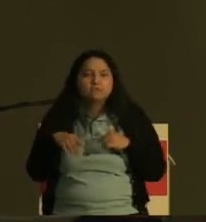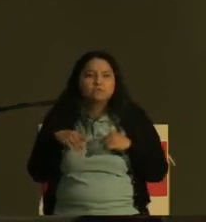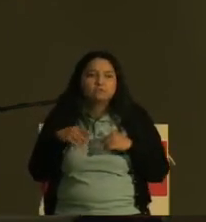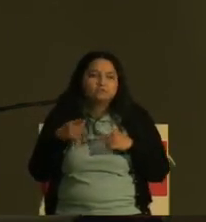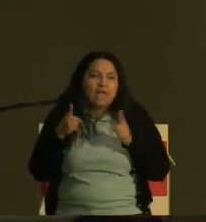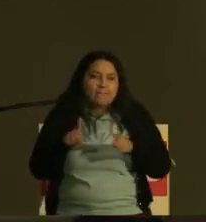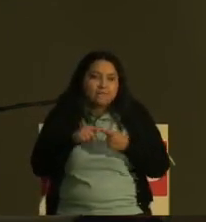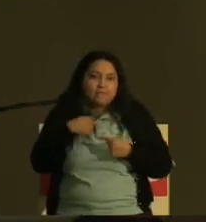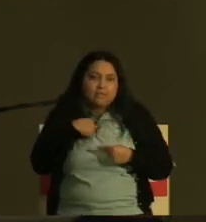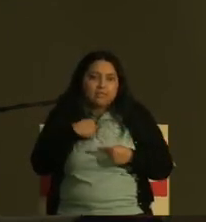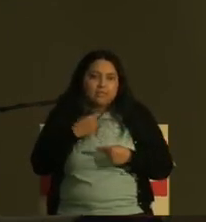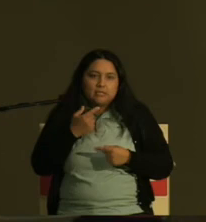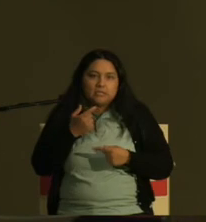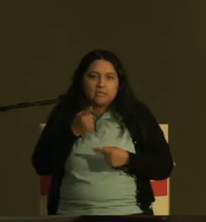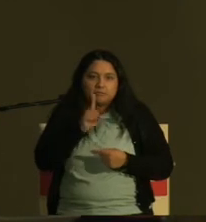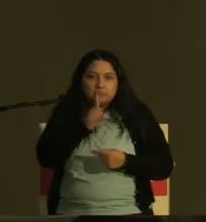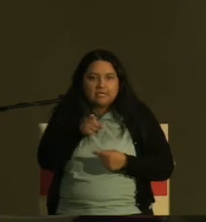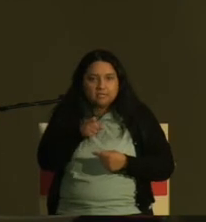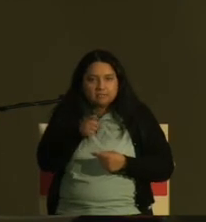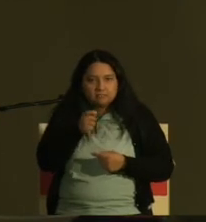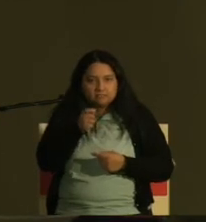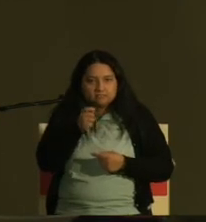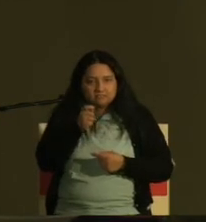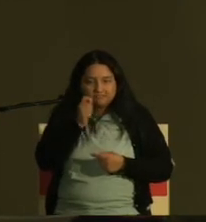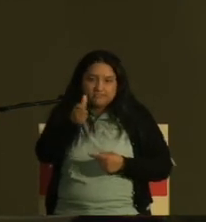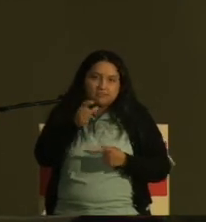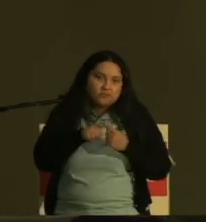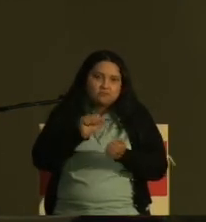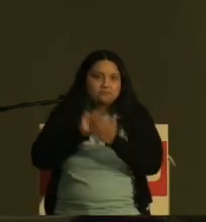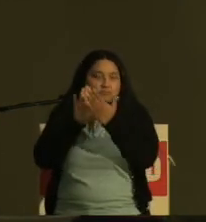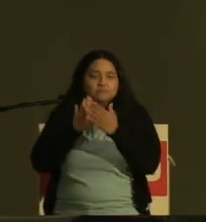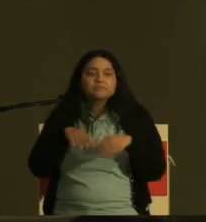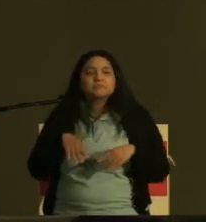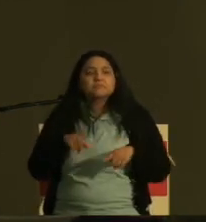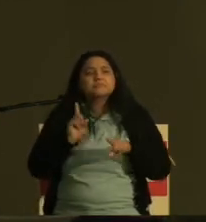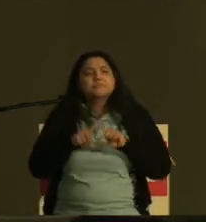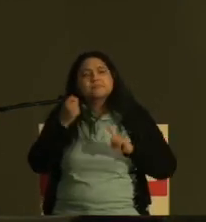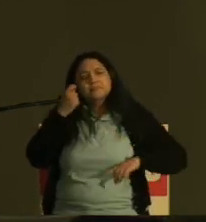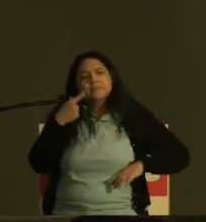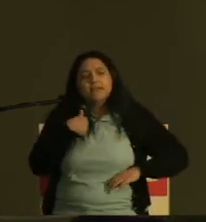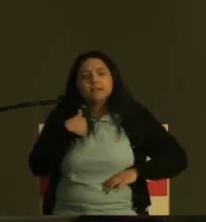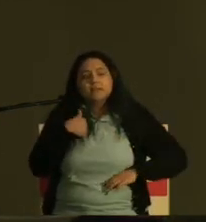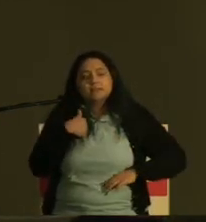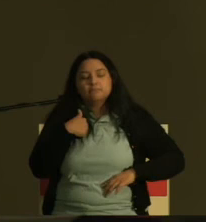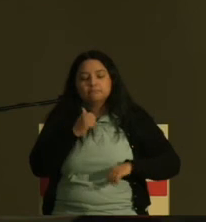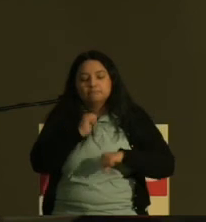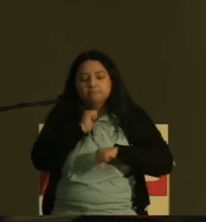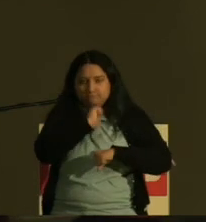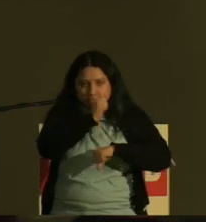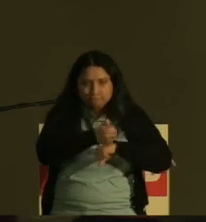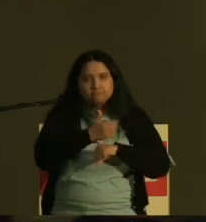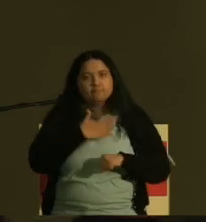tiene, es mínimo frente a la tragedia. Pero cuando yo había construido mi propio estudio